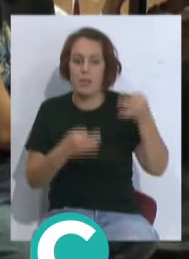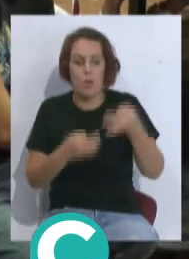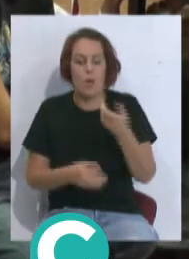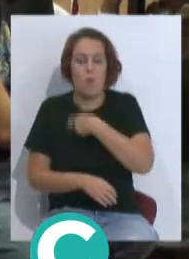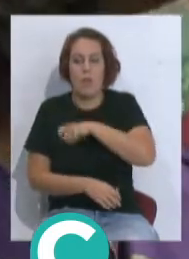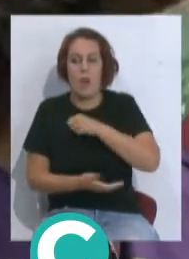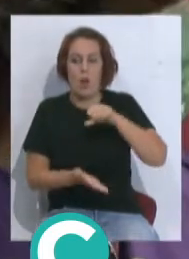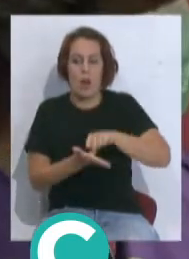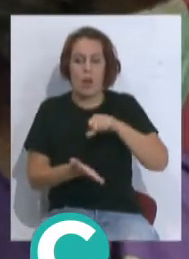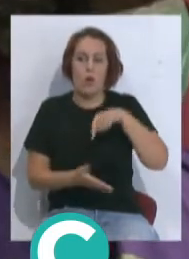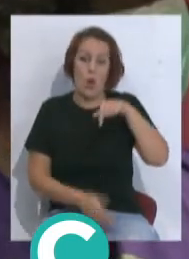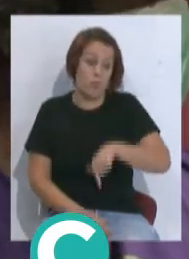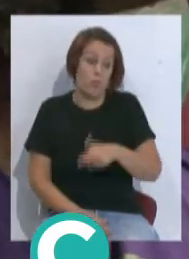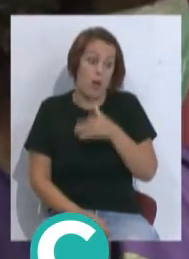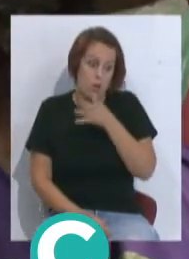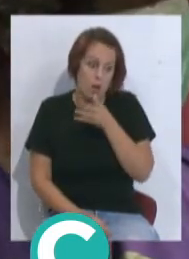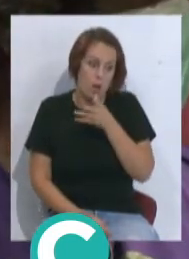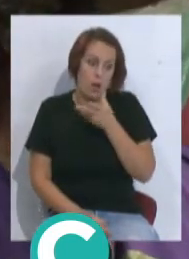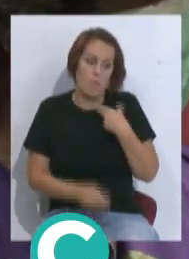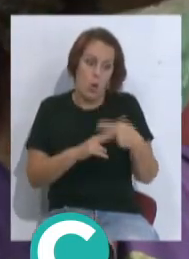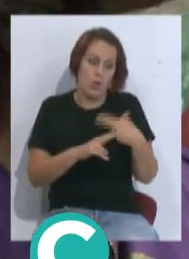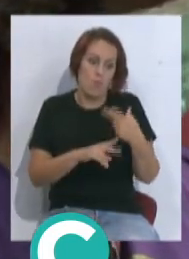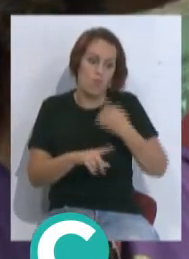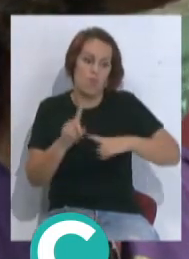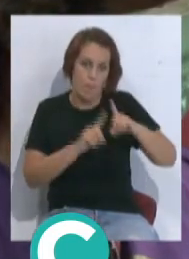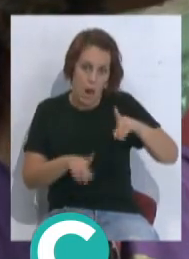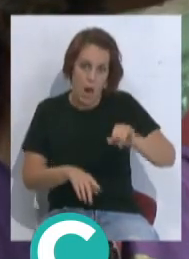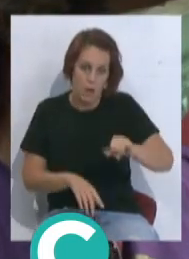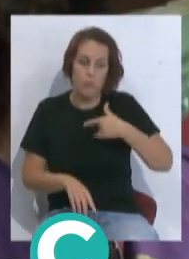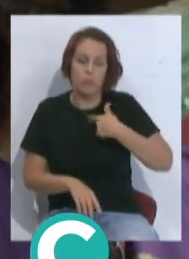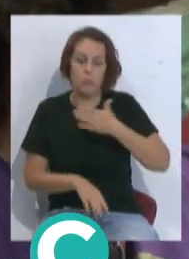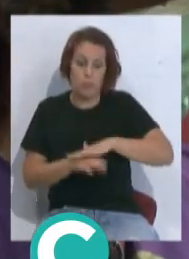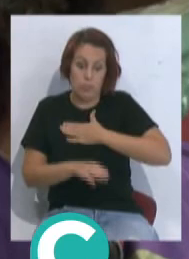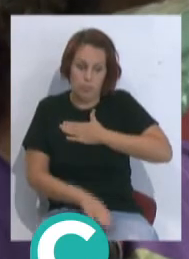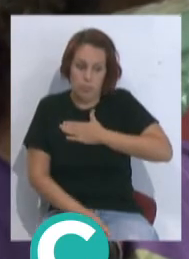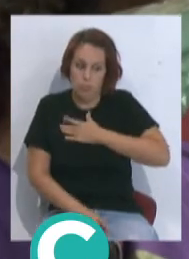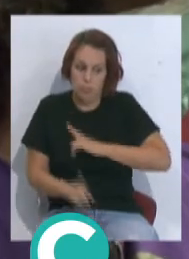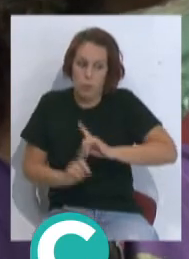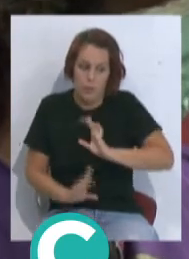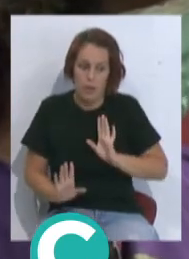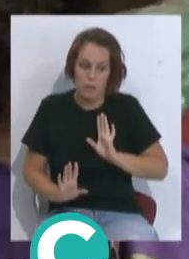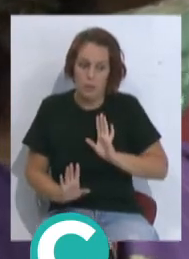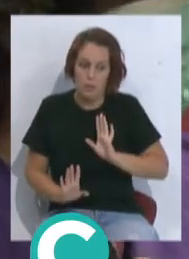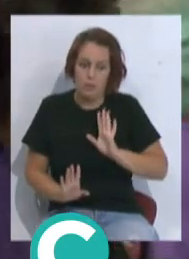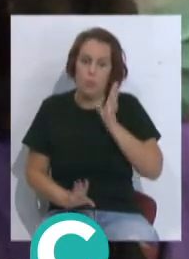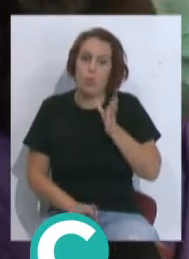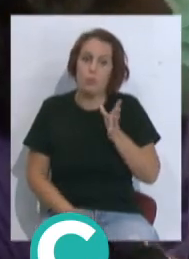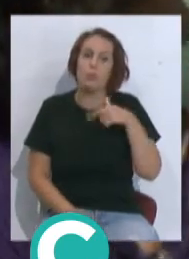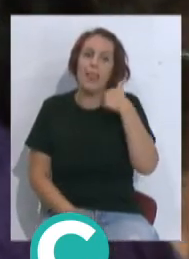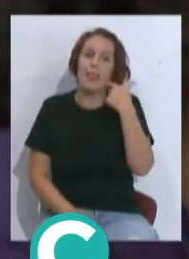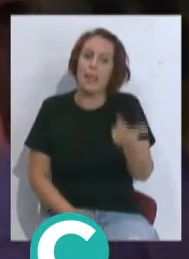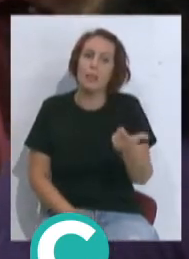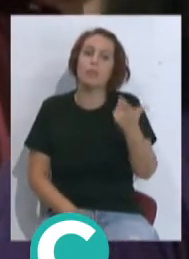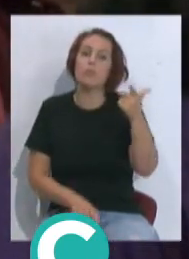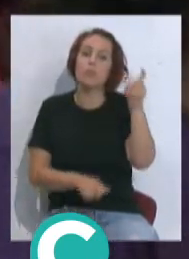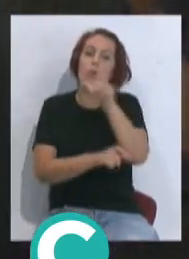policía local, que encima ahora hay un problema político con ellos. Entonces, para mí es una papeleta gorda, porque ¿en qué momento tú le puedes decir